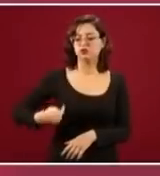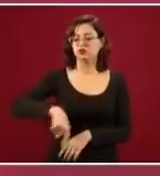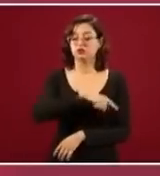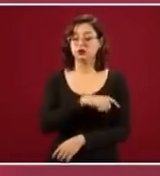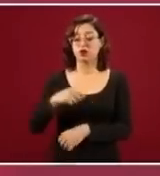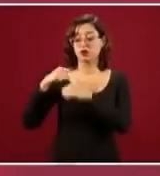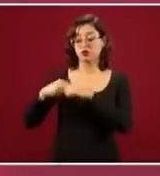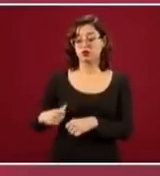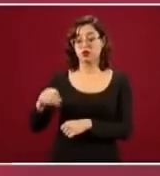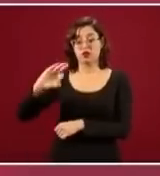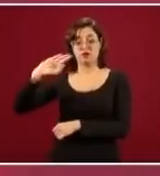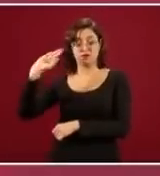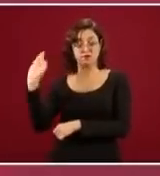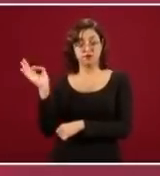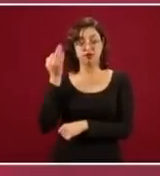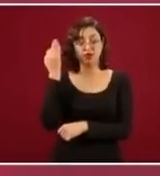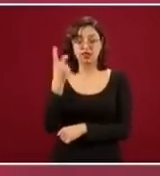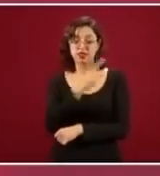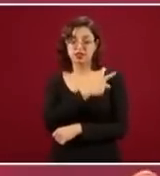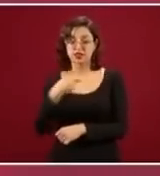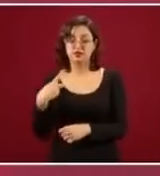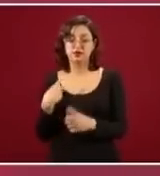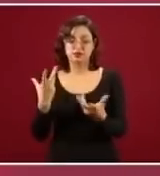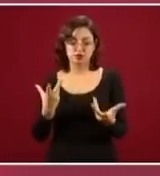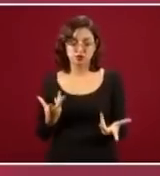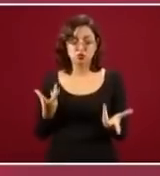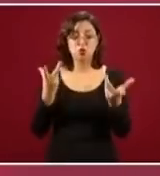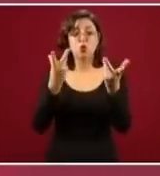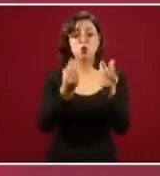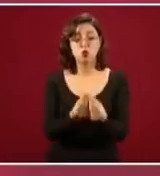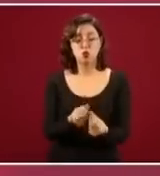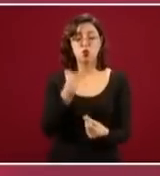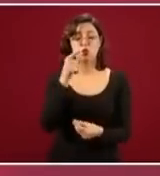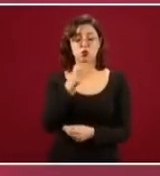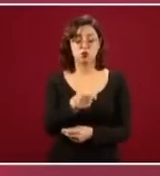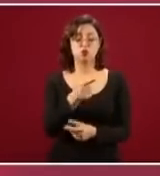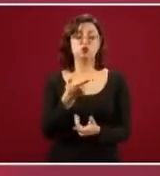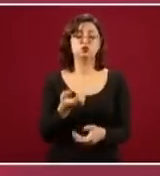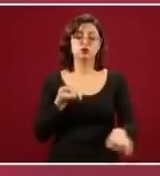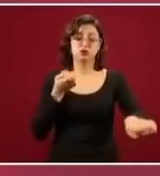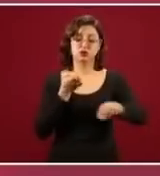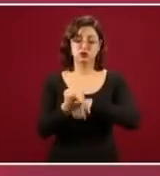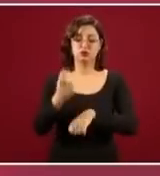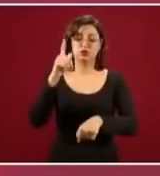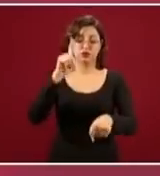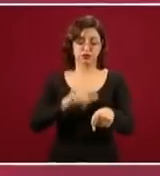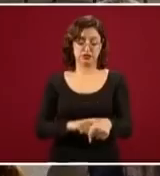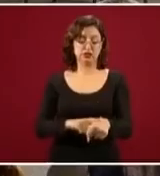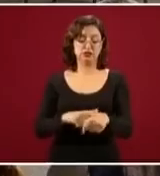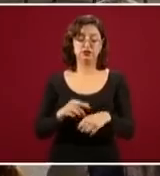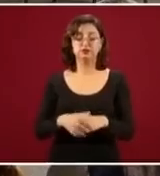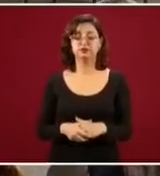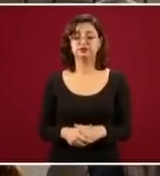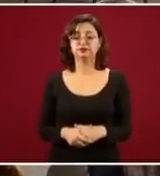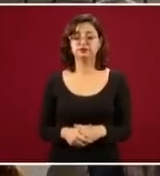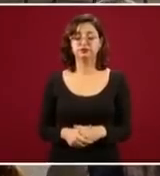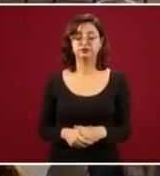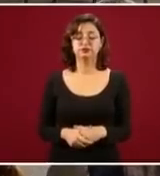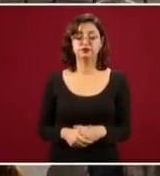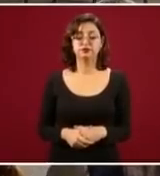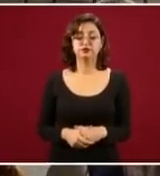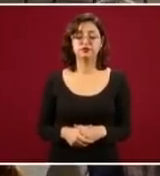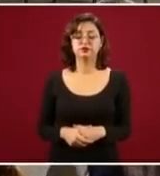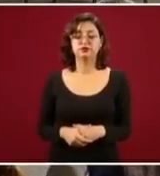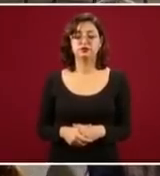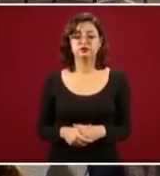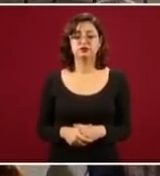tenemos una conjunción de esfuerzos, concurrencia, como se llama en términos legales, con los estados. Las partes que